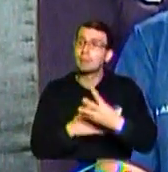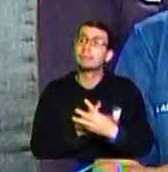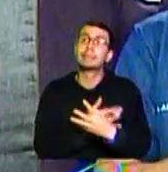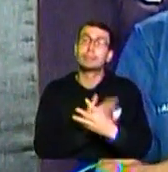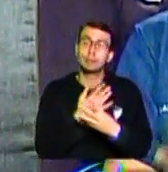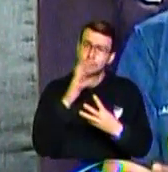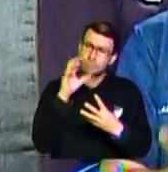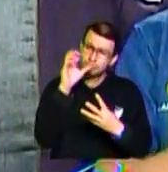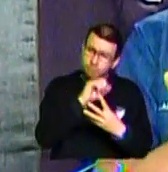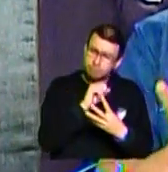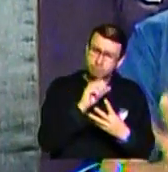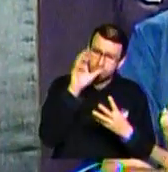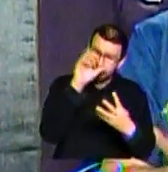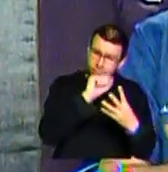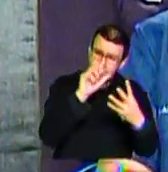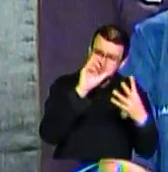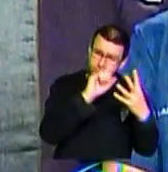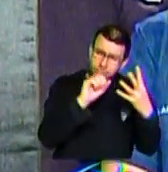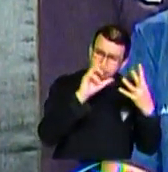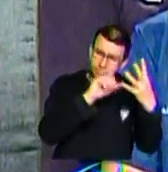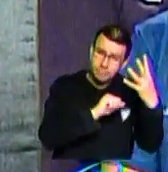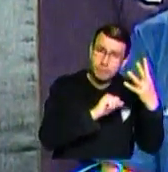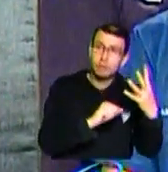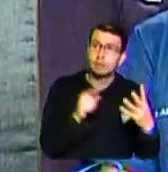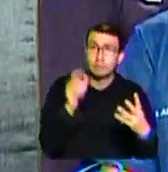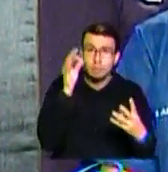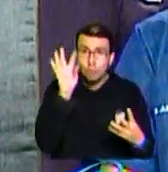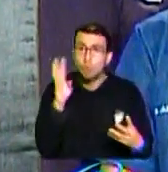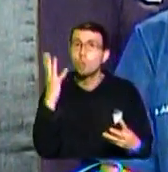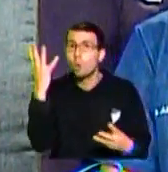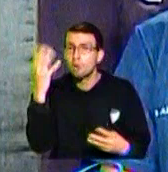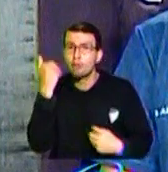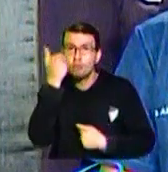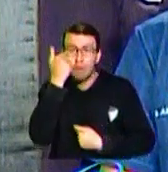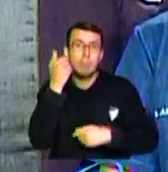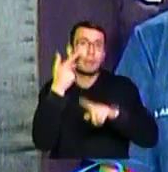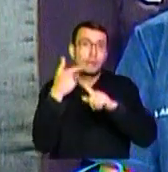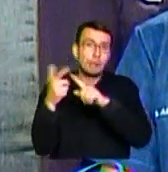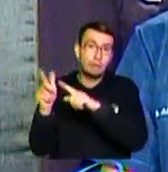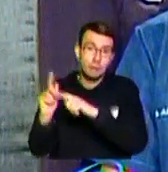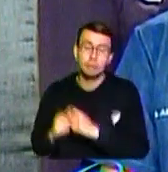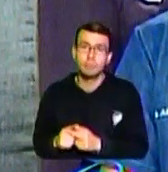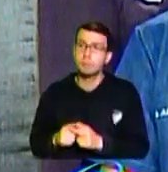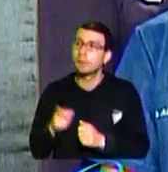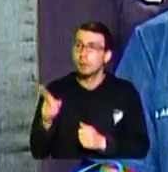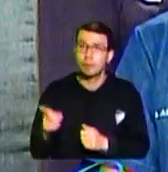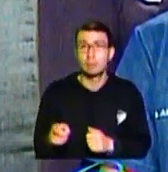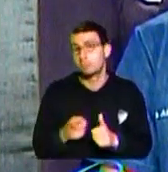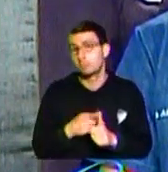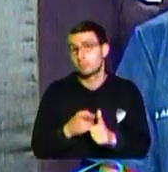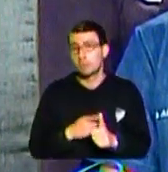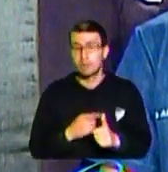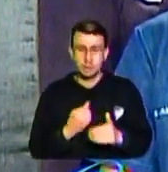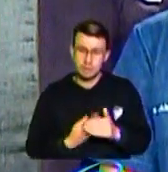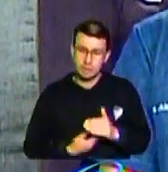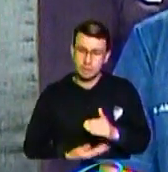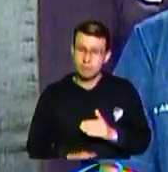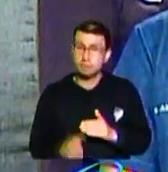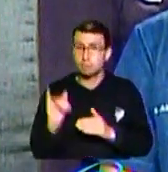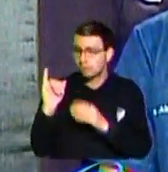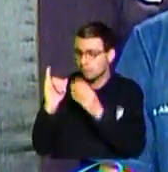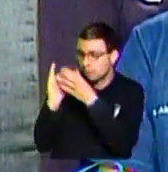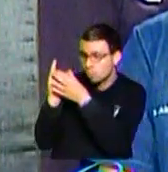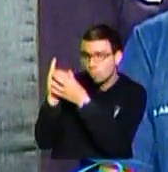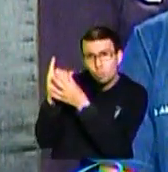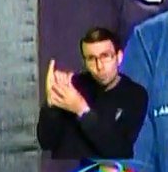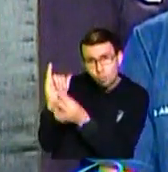hay que posible de unas 4 patologías. Estamos hablando de un trastorno de sangrado que hay que evaluar muy bien, endometrio, Ya